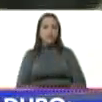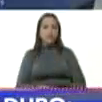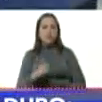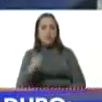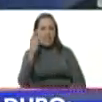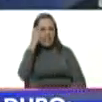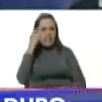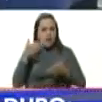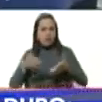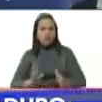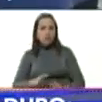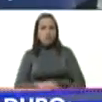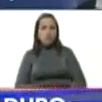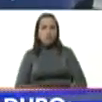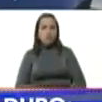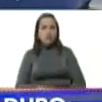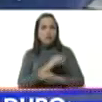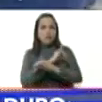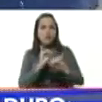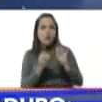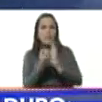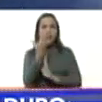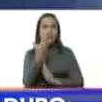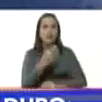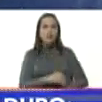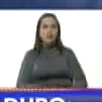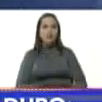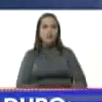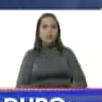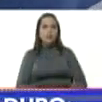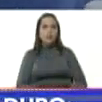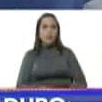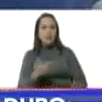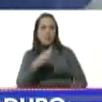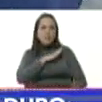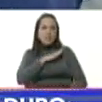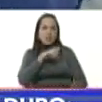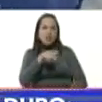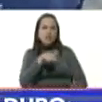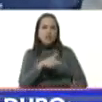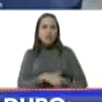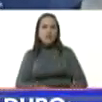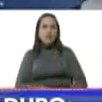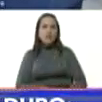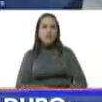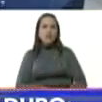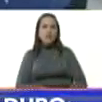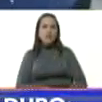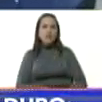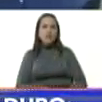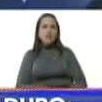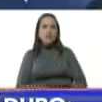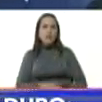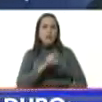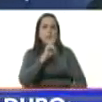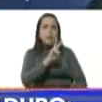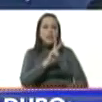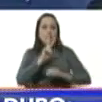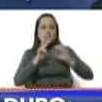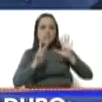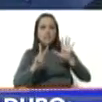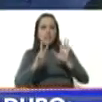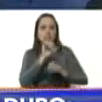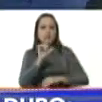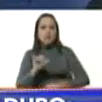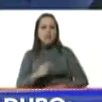cuándo? Finales de mayo. Finales de mayo. ¿Qué tienes? 27 semanas. Correcto. ¿Viene varón